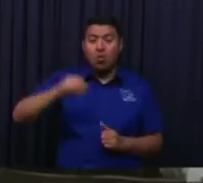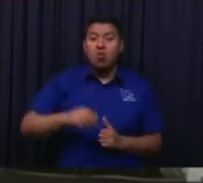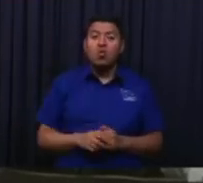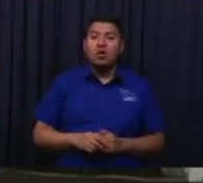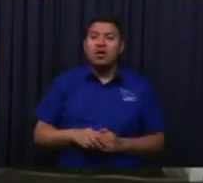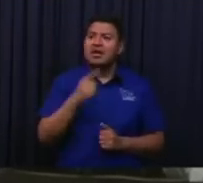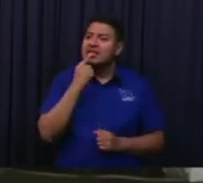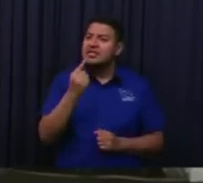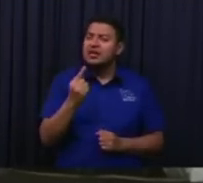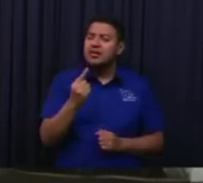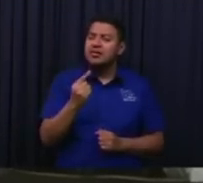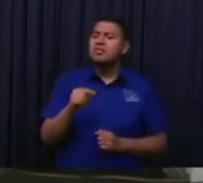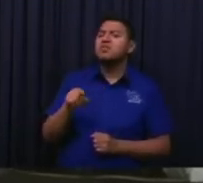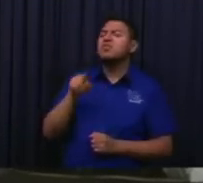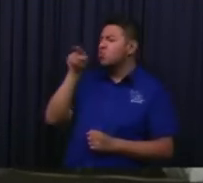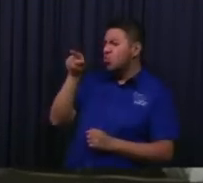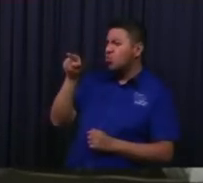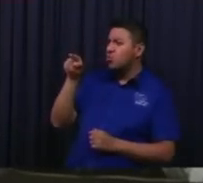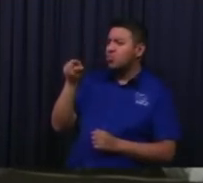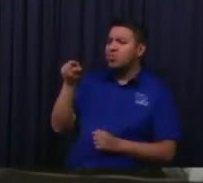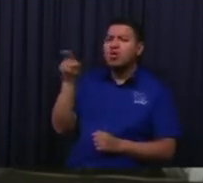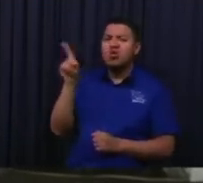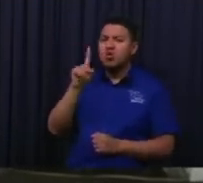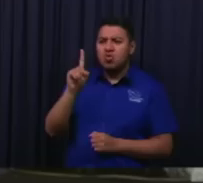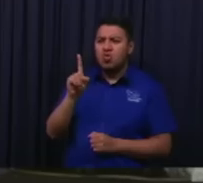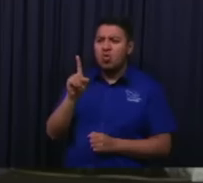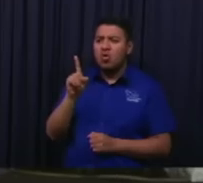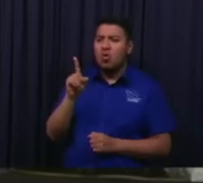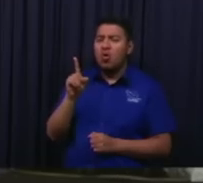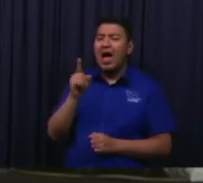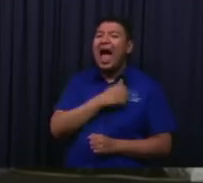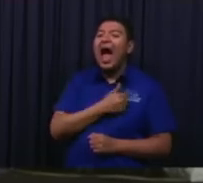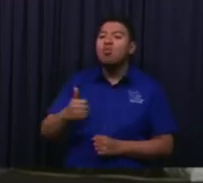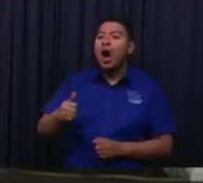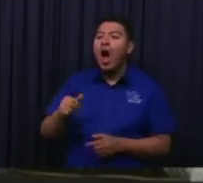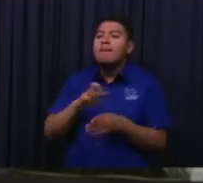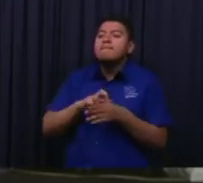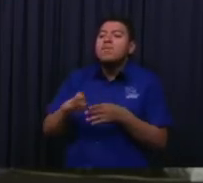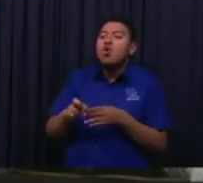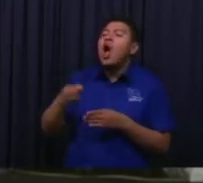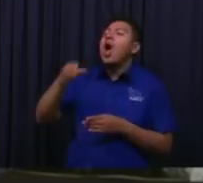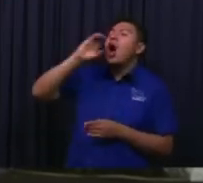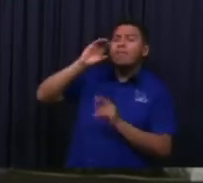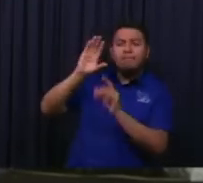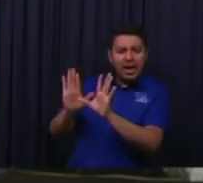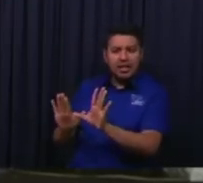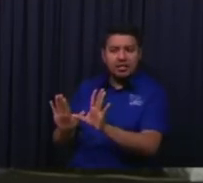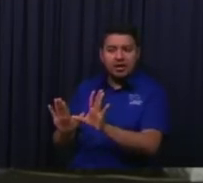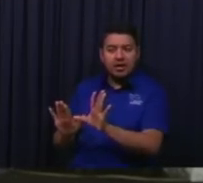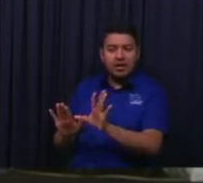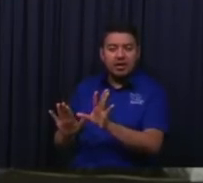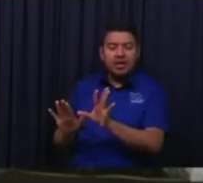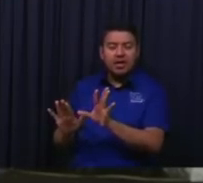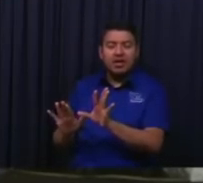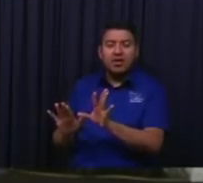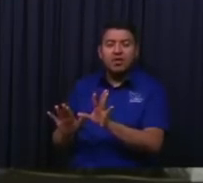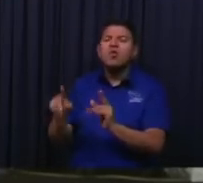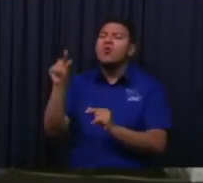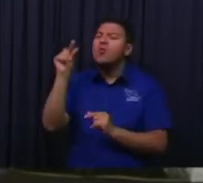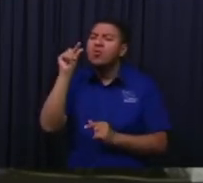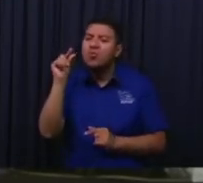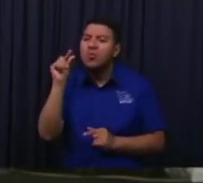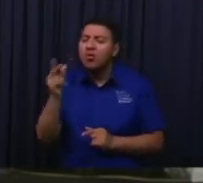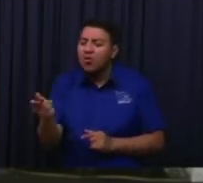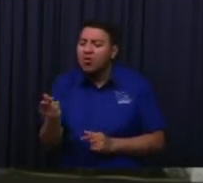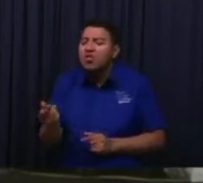deja de tomar agua y toma un poco de vino. Yo creo que ese contexto lo tendríamos que explicar, porque el